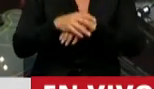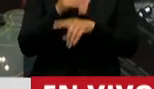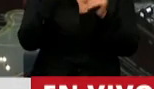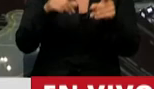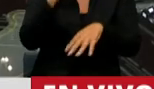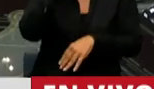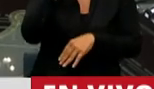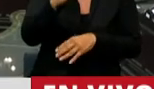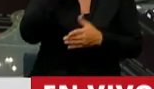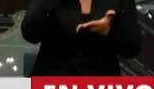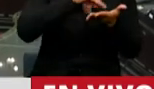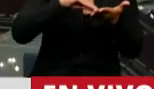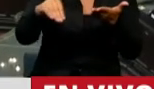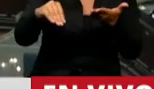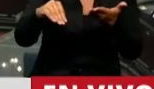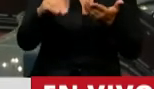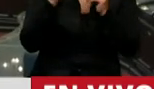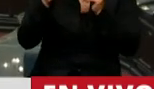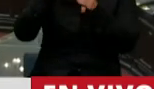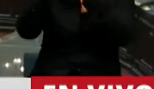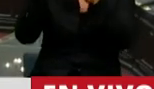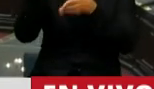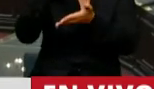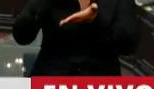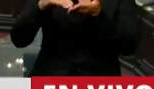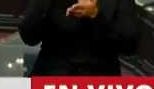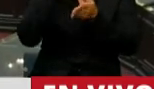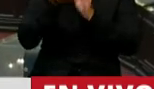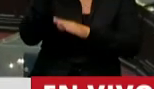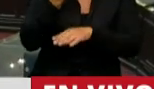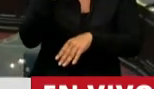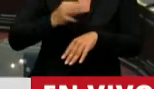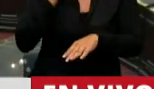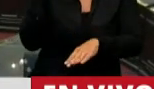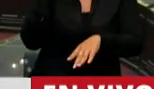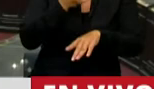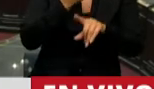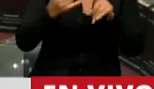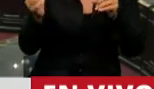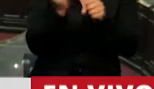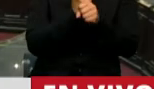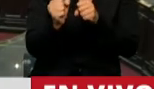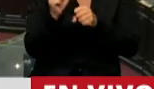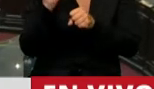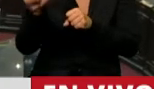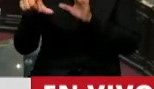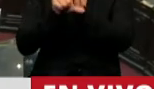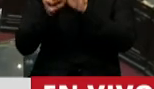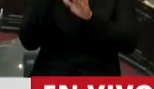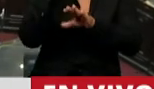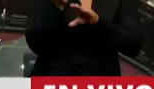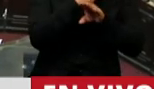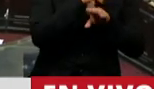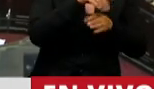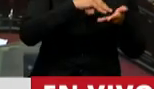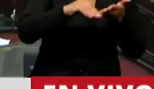para el Senado. Ese Senado que tiene casi hace ya un año una media sanción que sacamos de esta Cámara